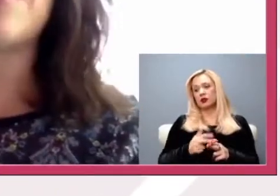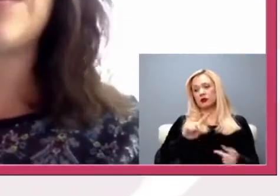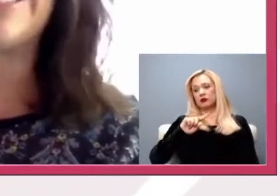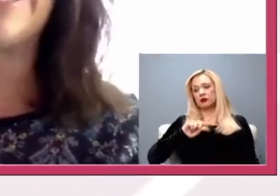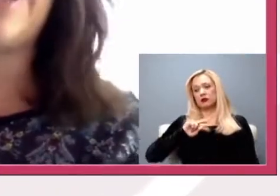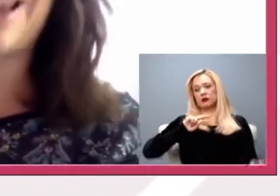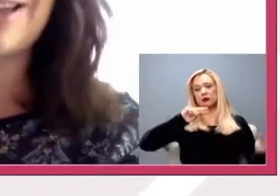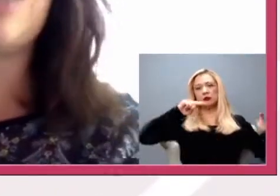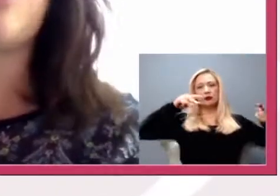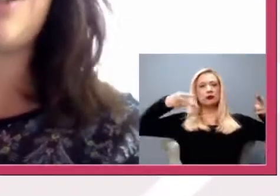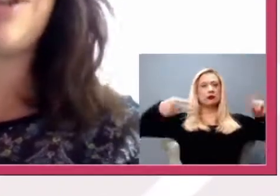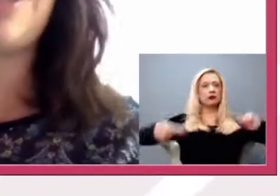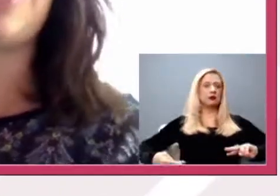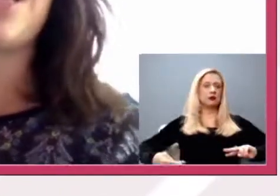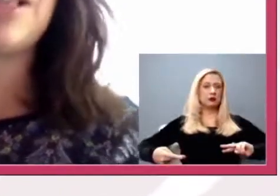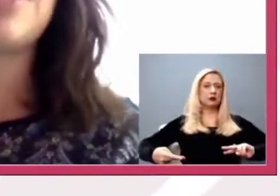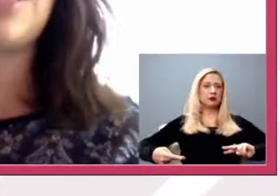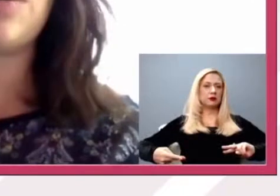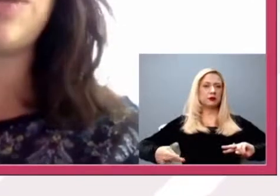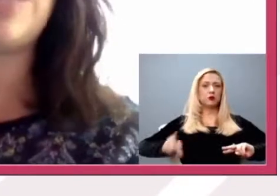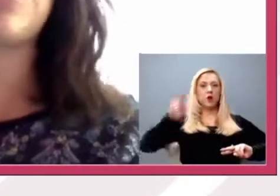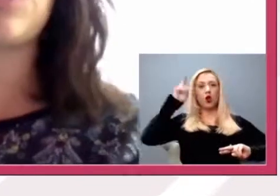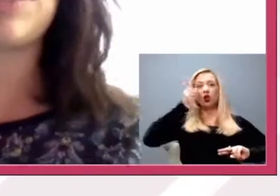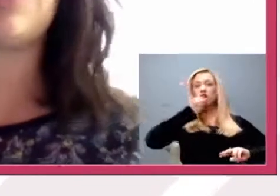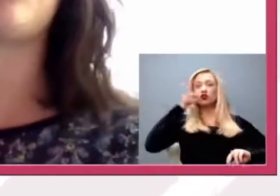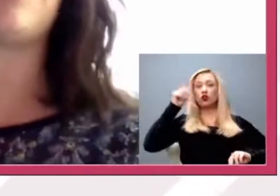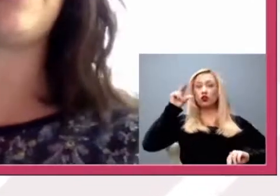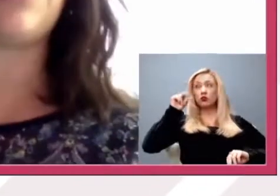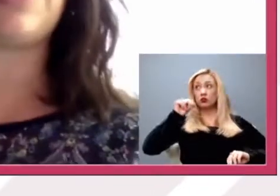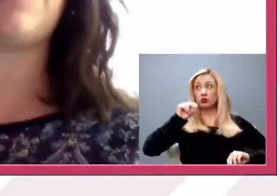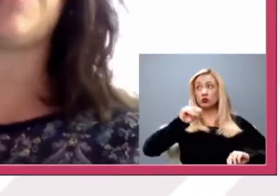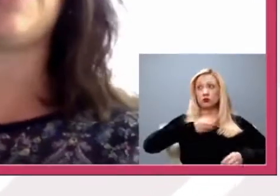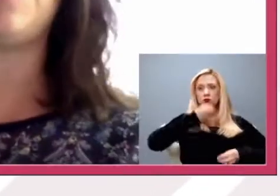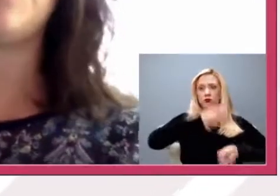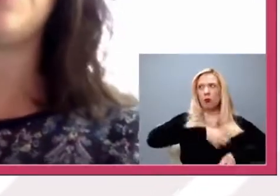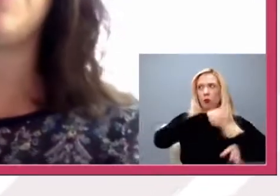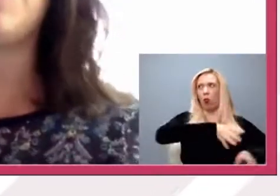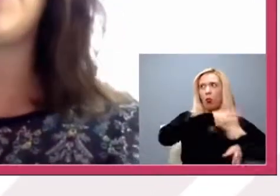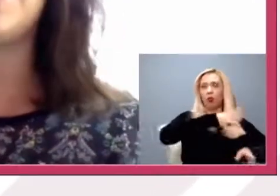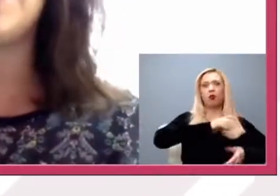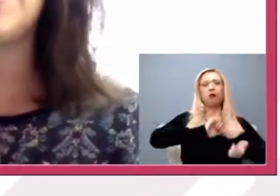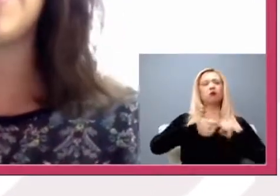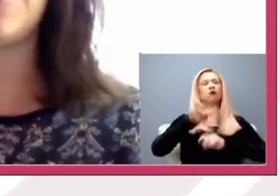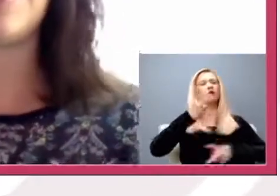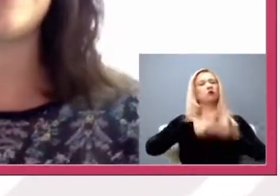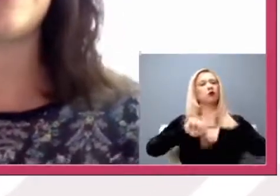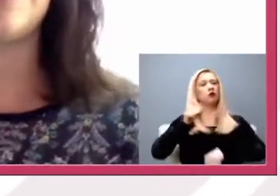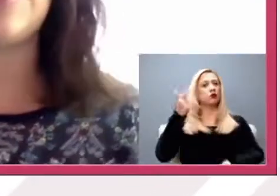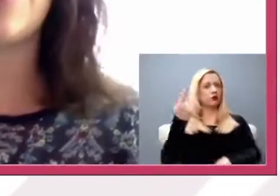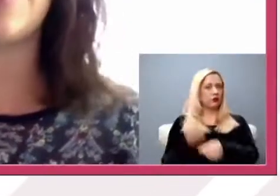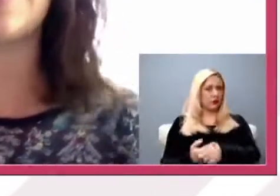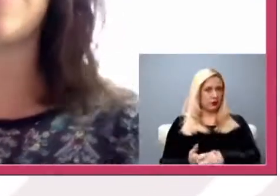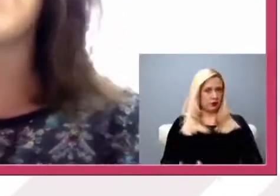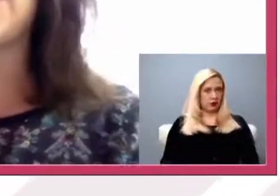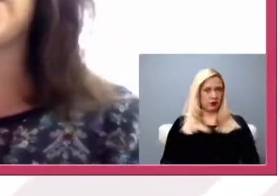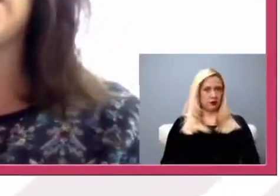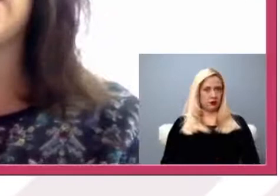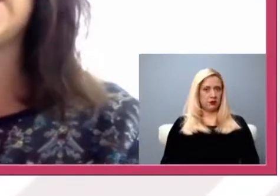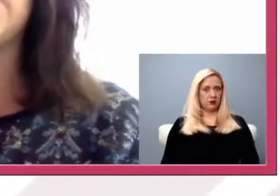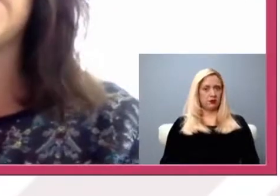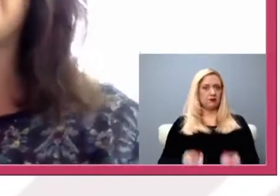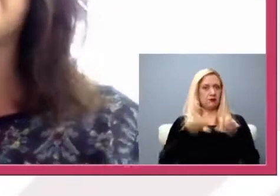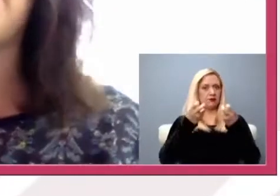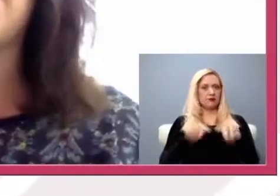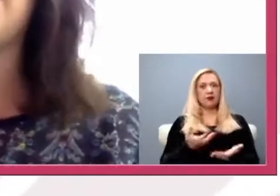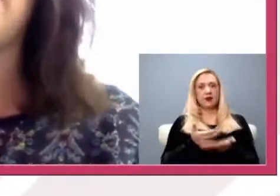Y más bien generar situaciones de salud de las que no estamos hablando también, ¿no? Y bueno, en este sentido, que ya estamos en este